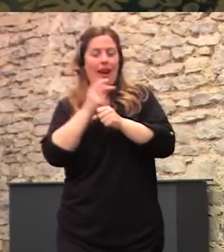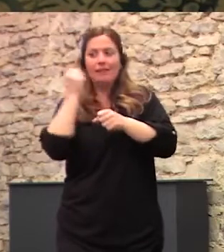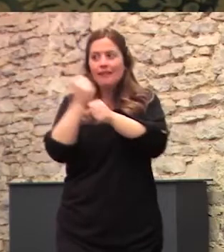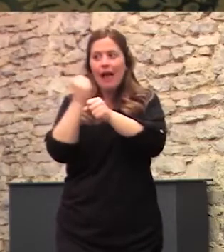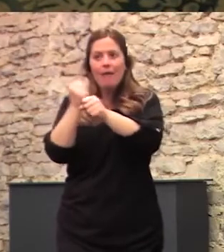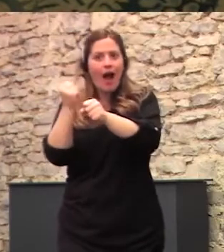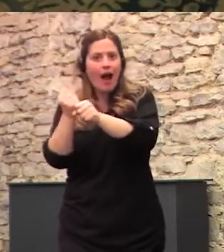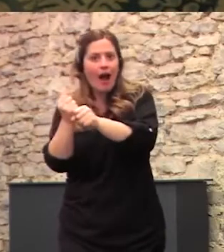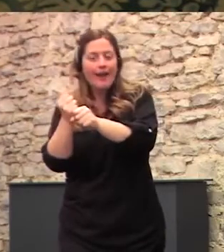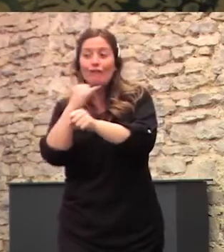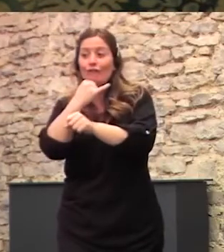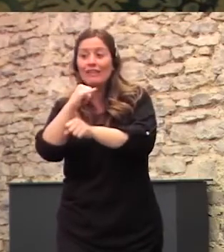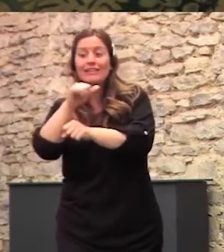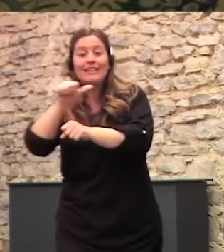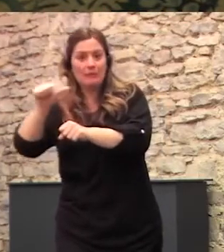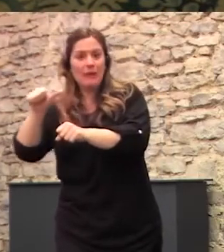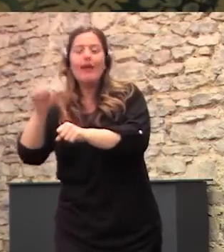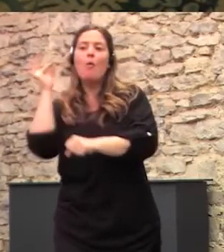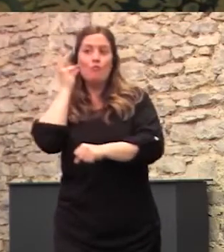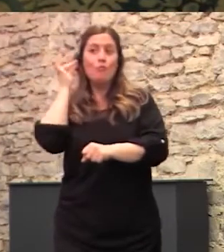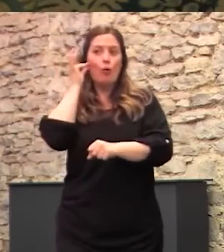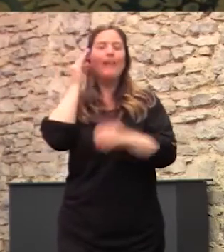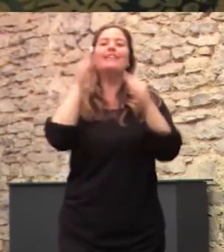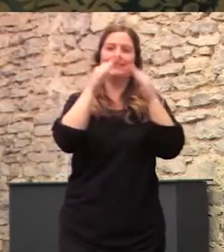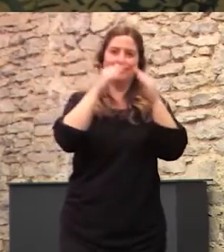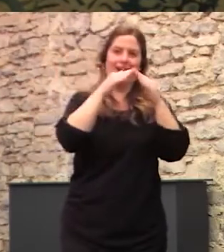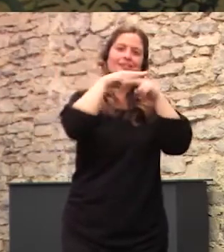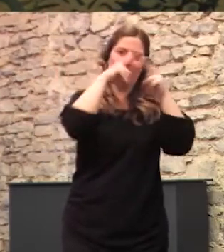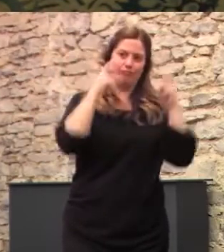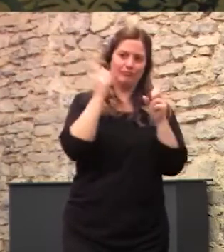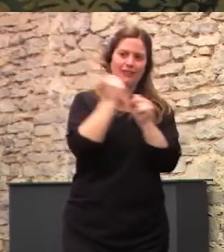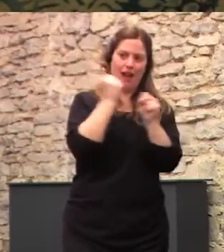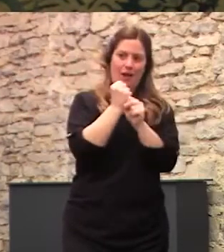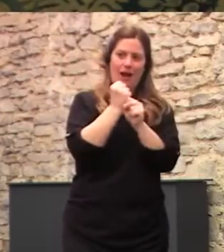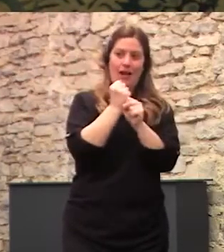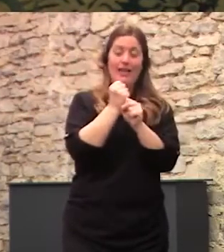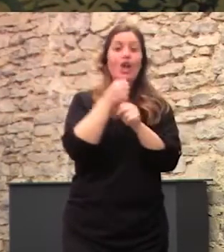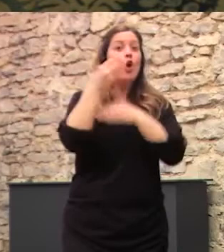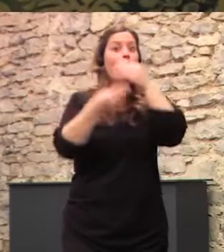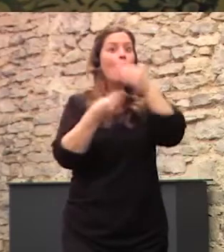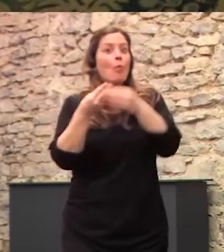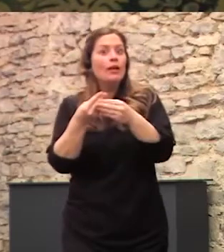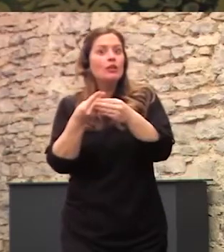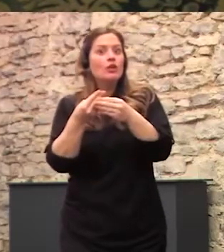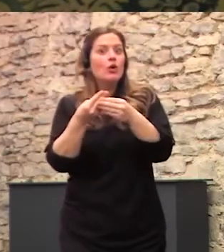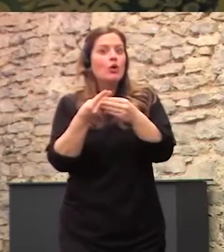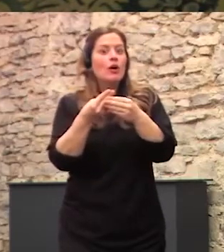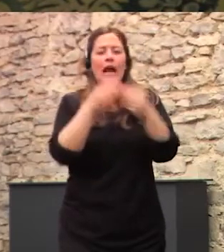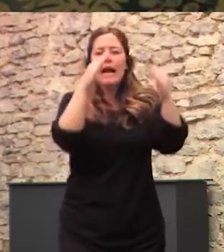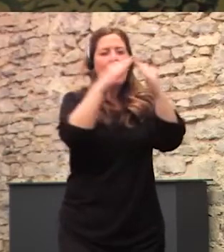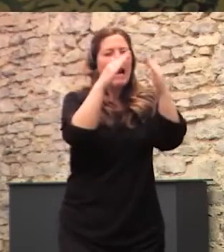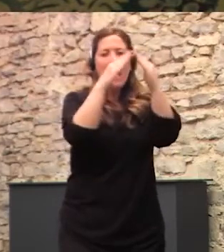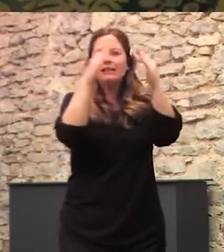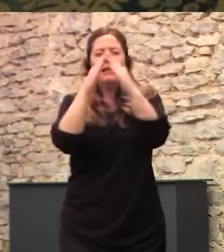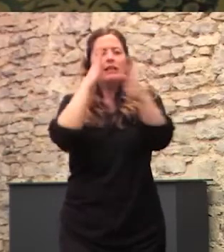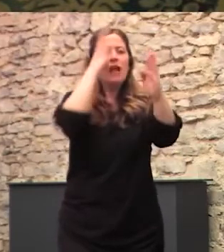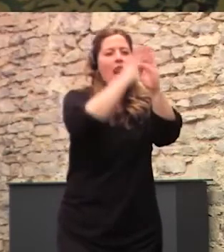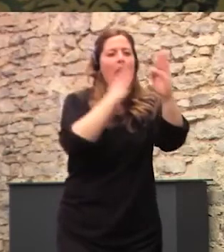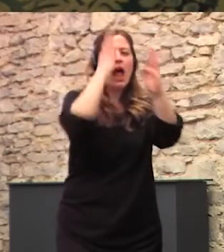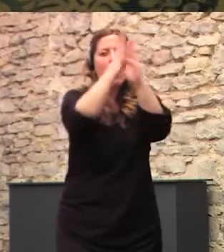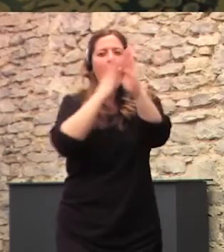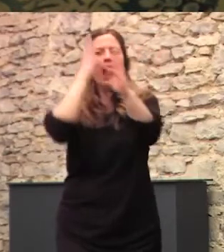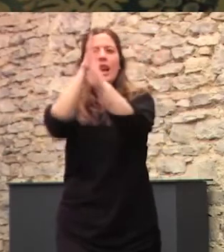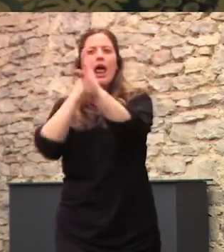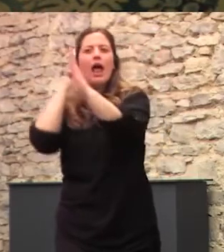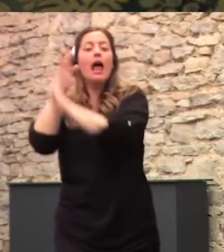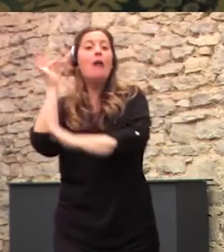semana con mujeres internas, ¿sí? Y han hecho prácticamente puerta a puerta para sacar a las mujeres estas que trabajan en el servicio